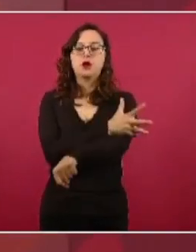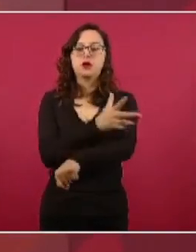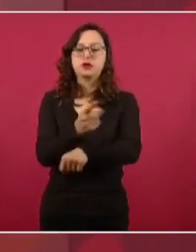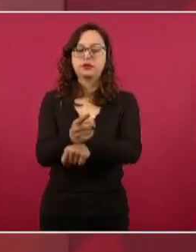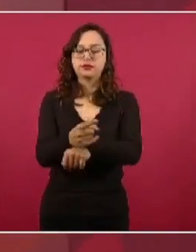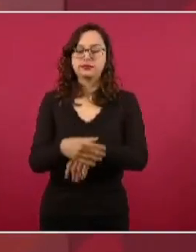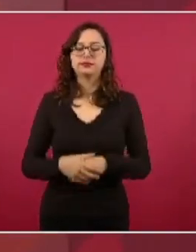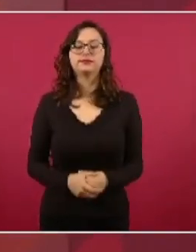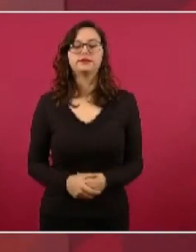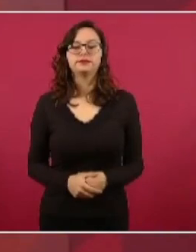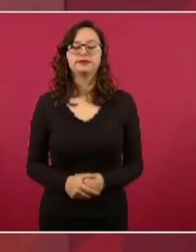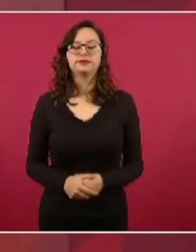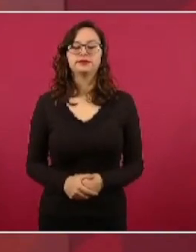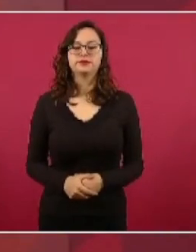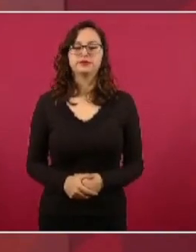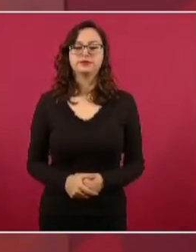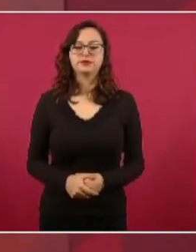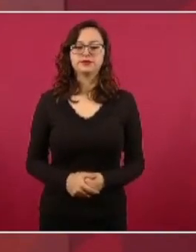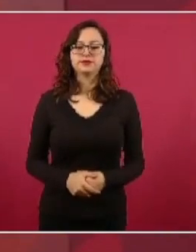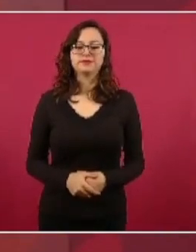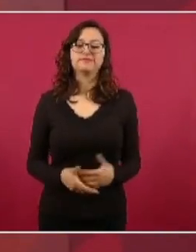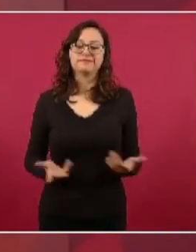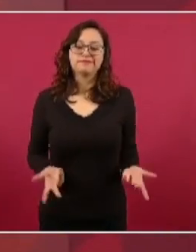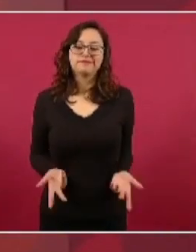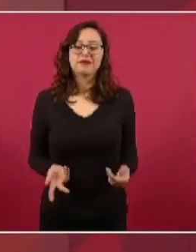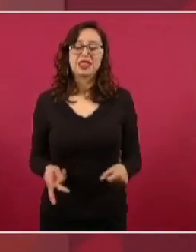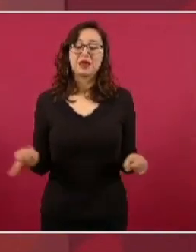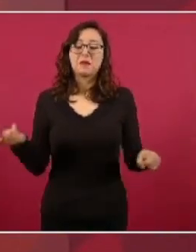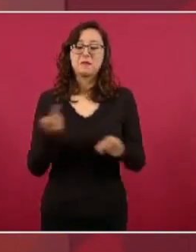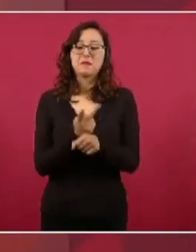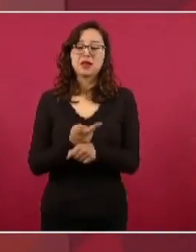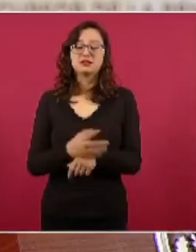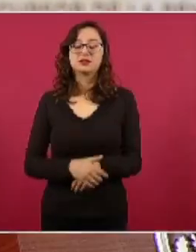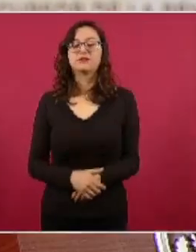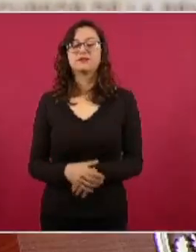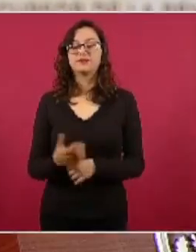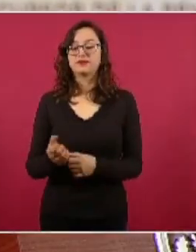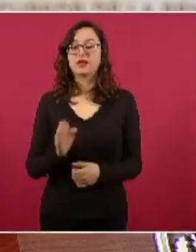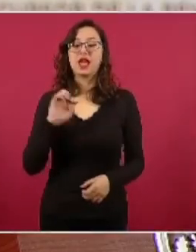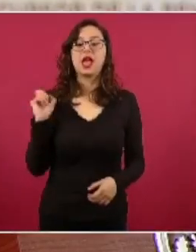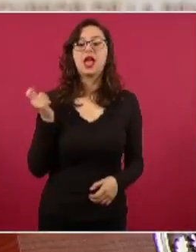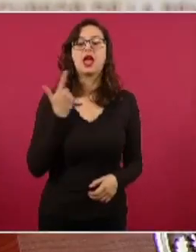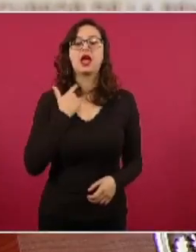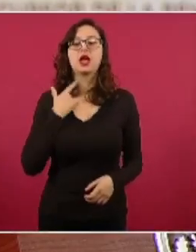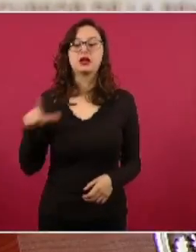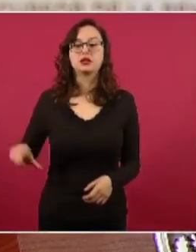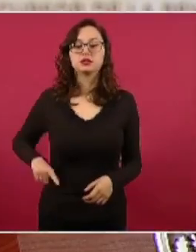todos los actos de complicidad de los últimos tiempos tuvieron que ver